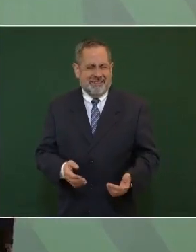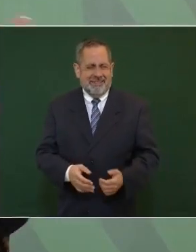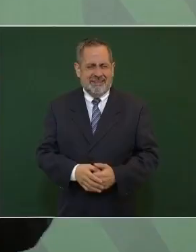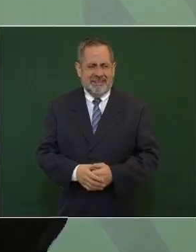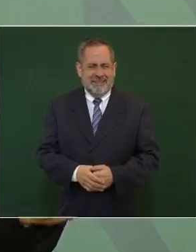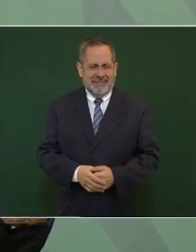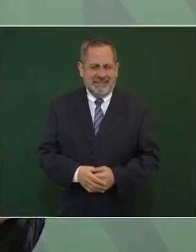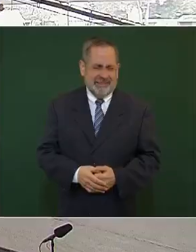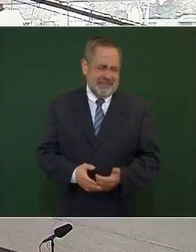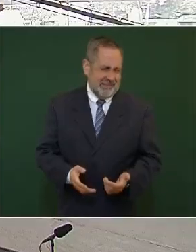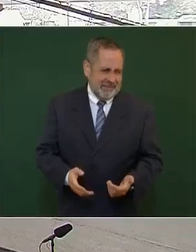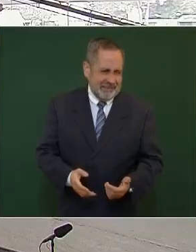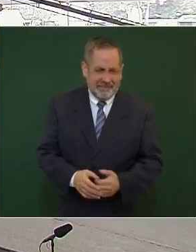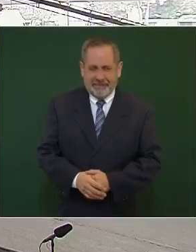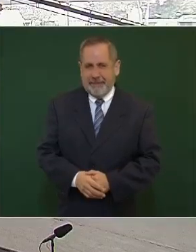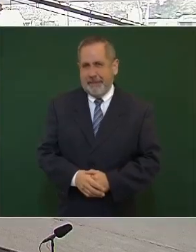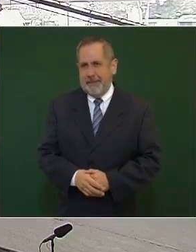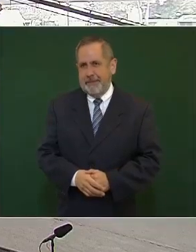¿Cómo?